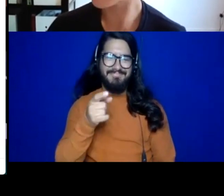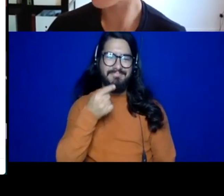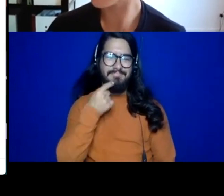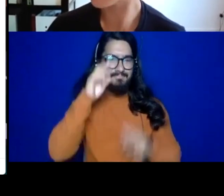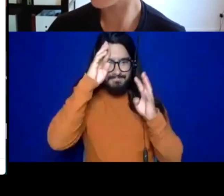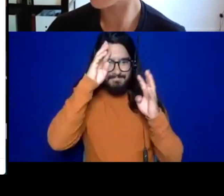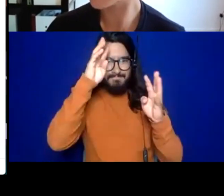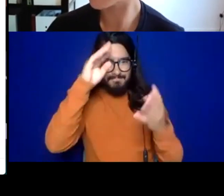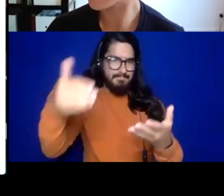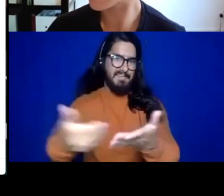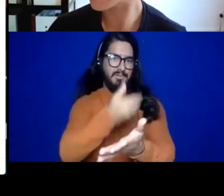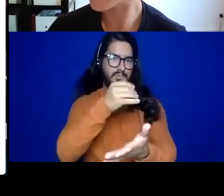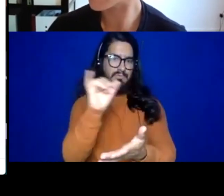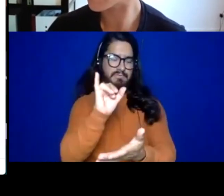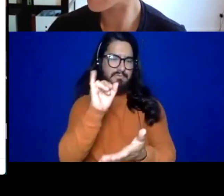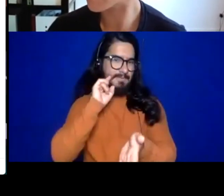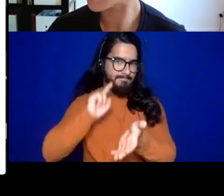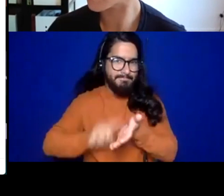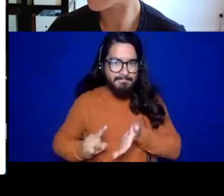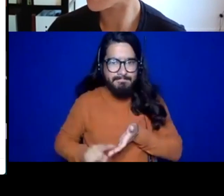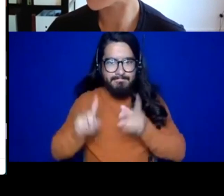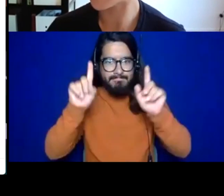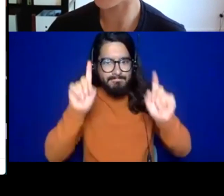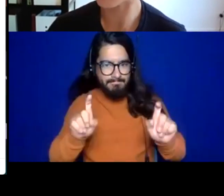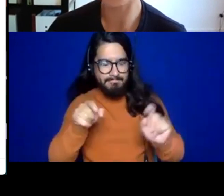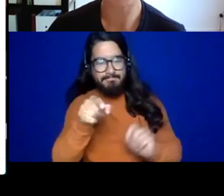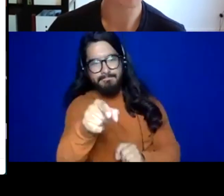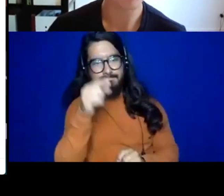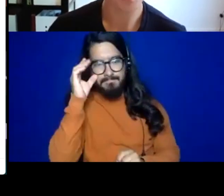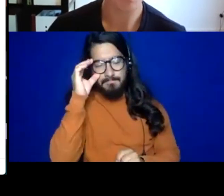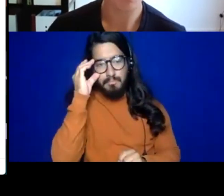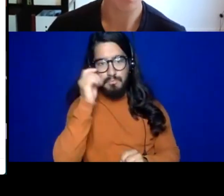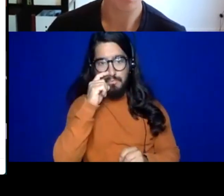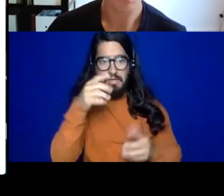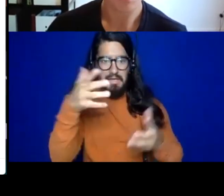Yo lo voy a hacer aquí. Un ejemplo de esto que es el pasaporte.